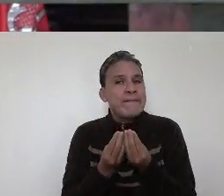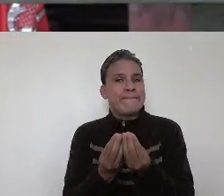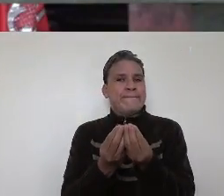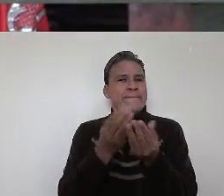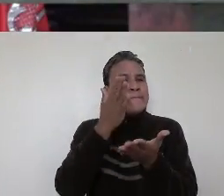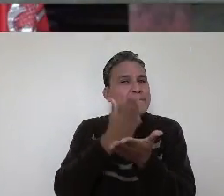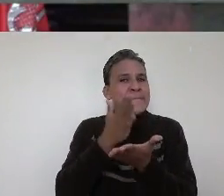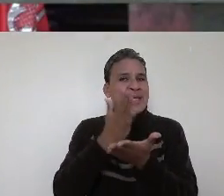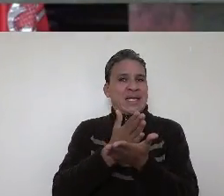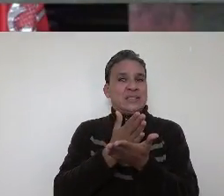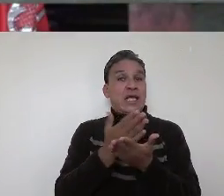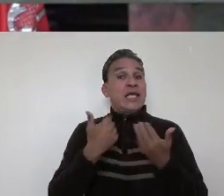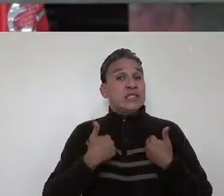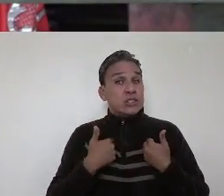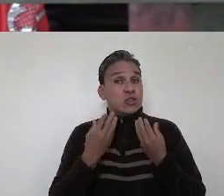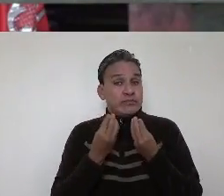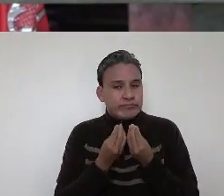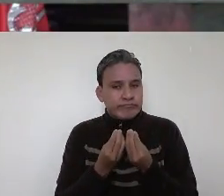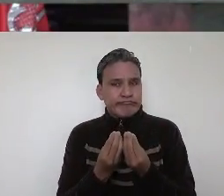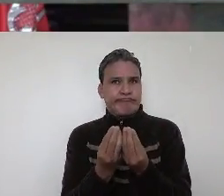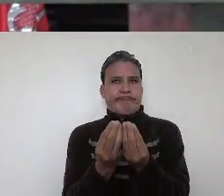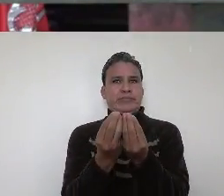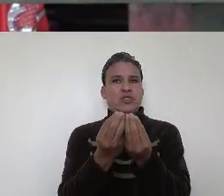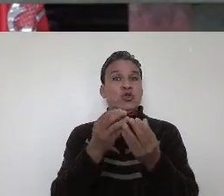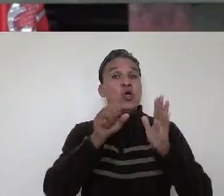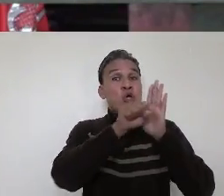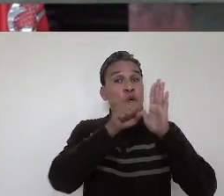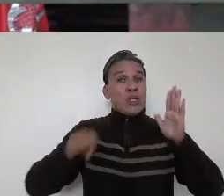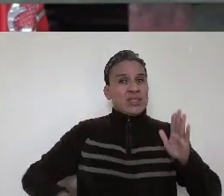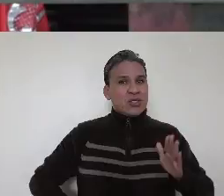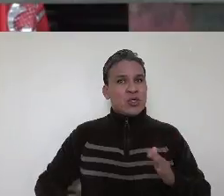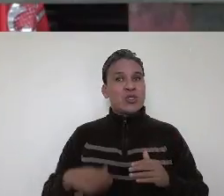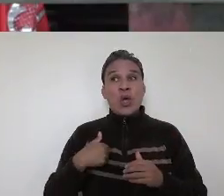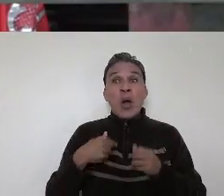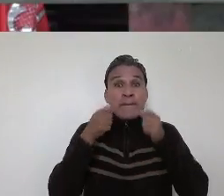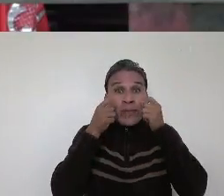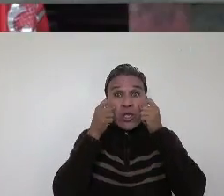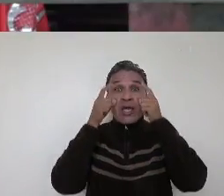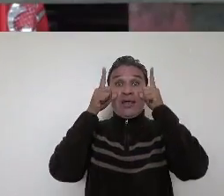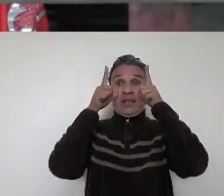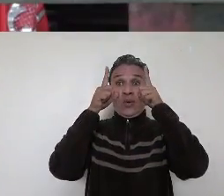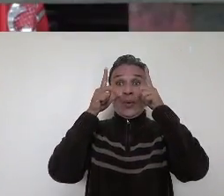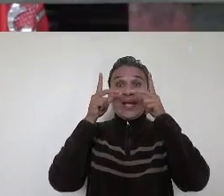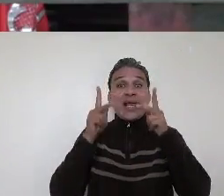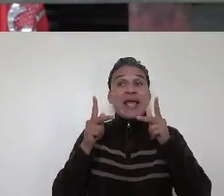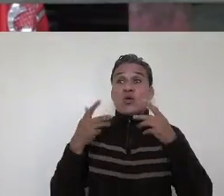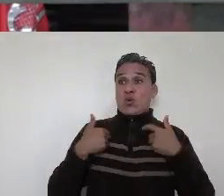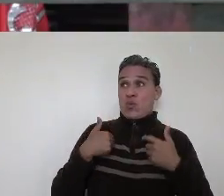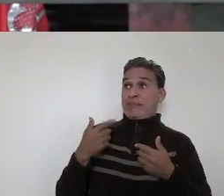descubrir que he sido invitado al banquete de la salvación.